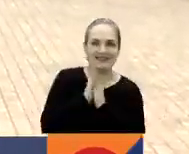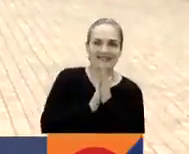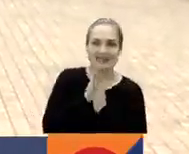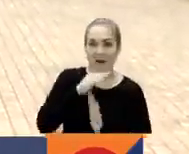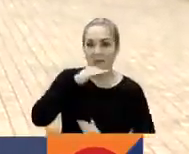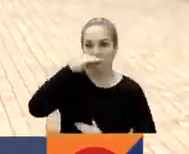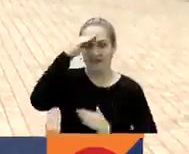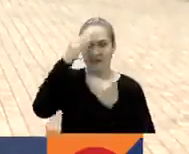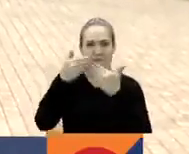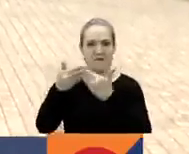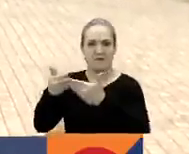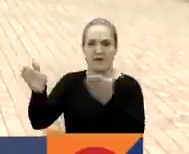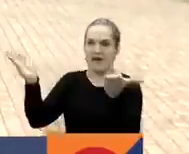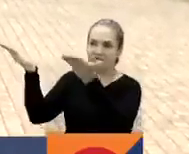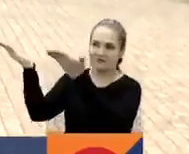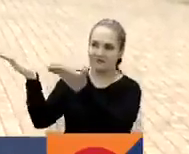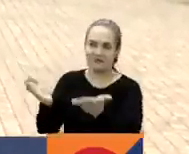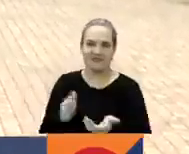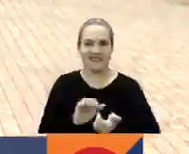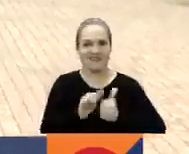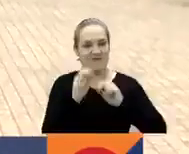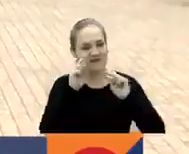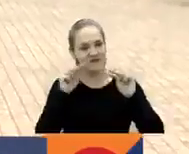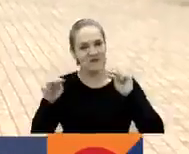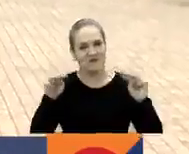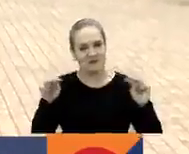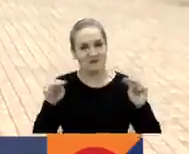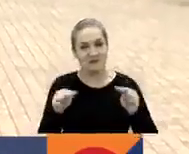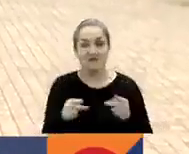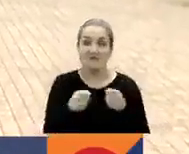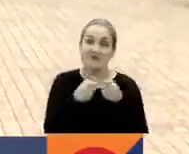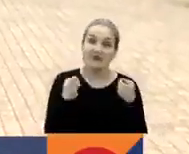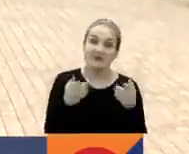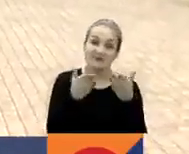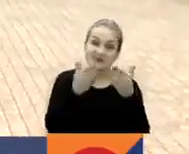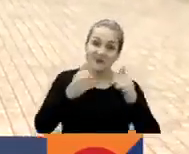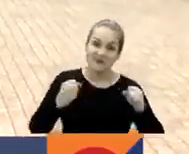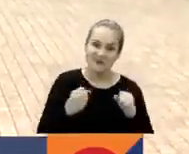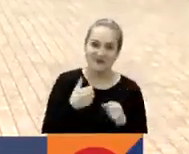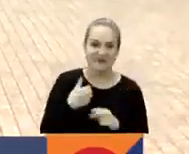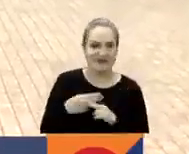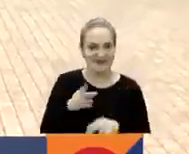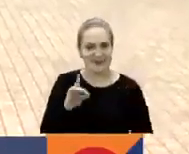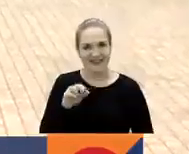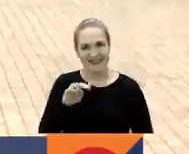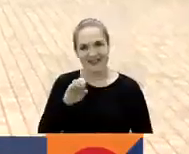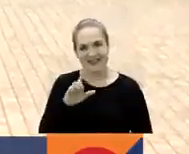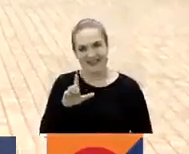con la apertura de estos espacios deportivos. Sigan ustedes con más desde Bogotá. Daniel Cañas, RTVC Noticias, conectados 24/7.